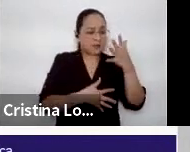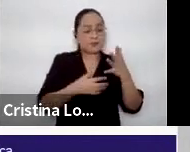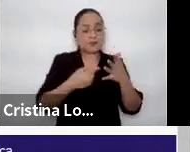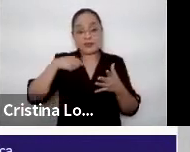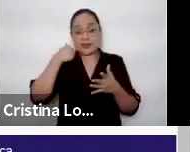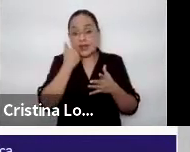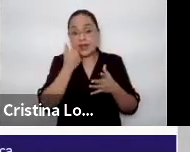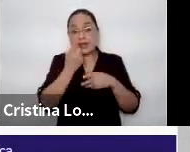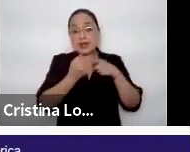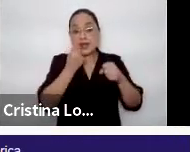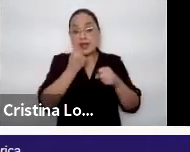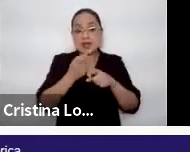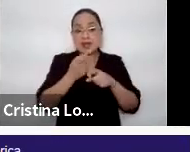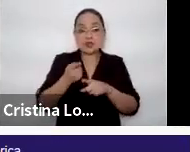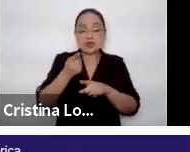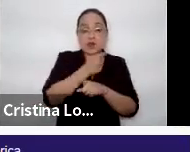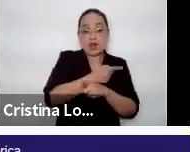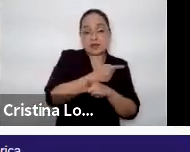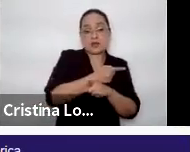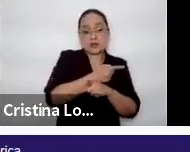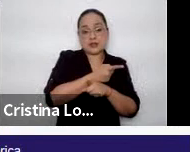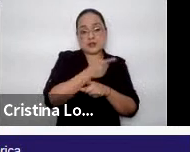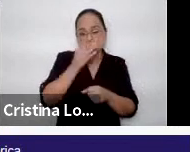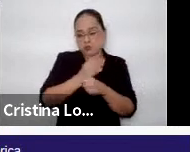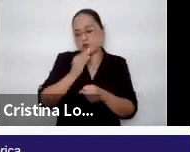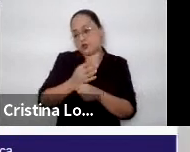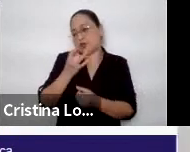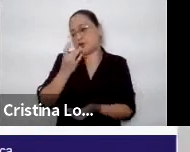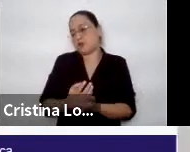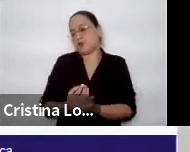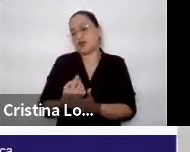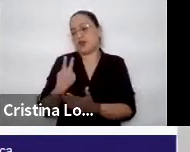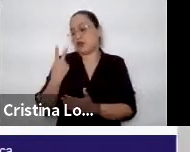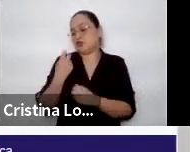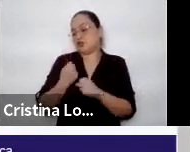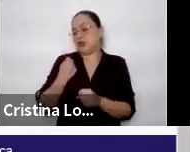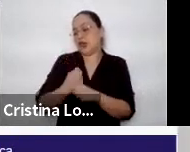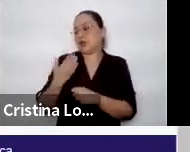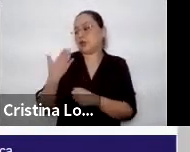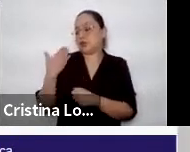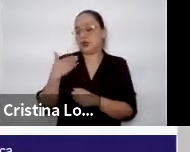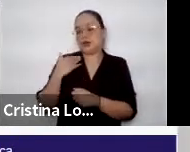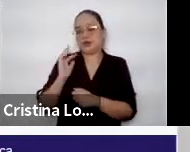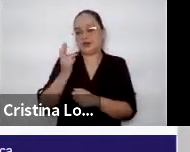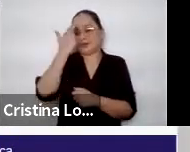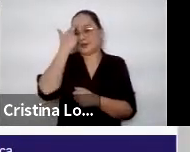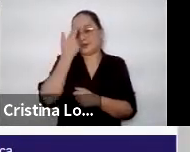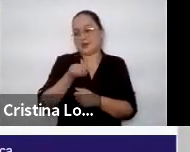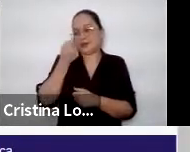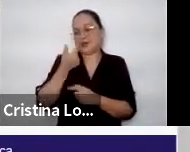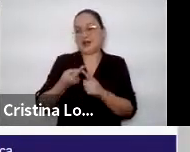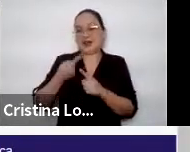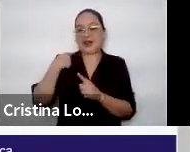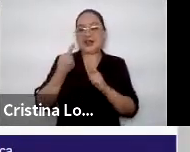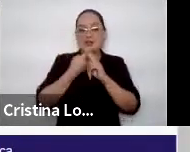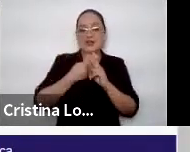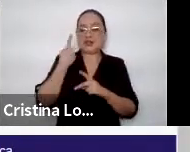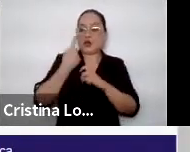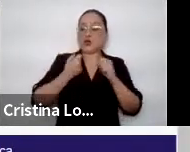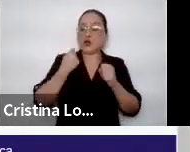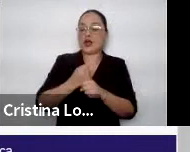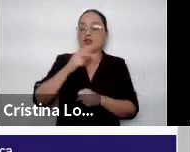anterior, nada más tenemos 2 años aquí en la Gaceta, es muy reciente este buscador, recuerden que se incorporó a partir del año